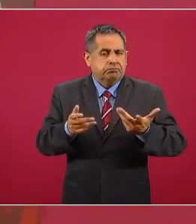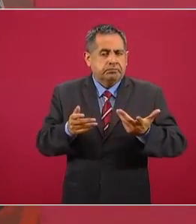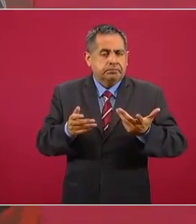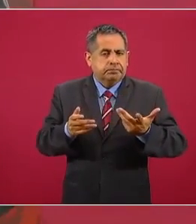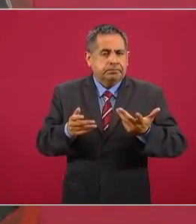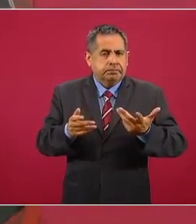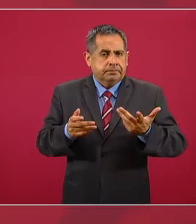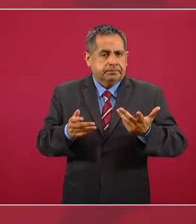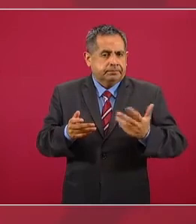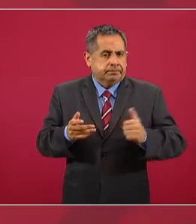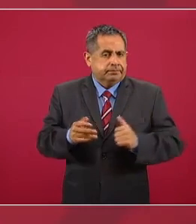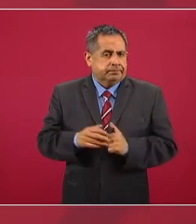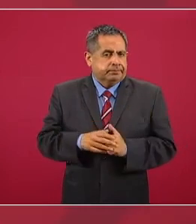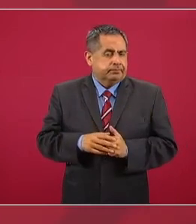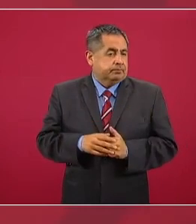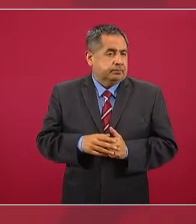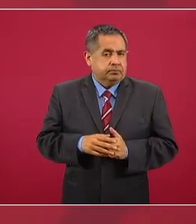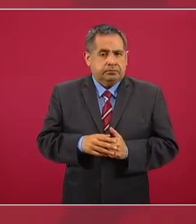que